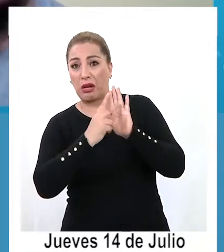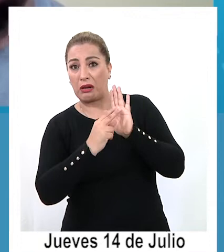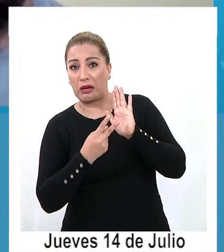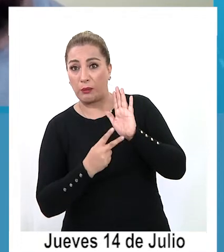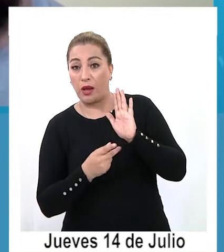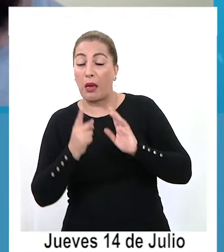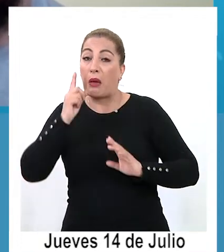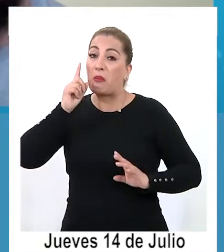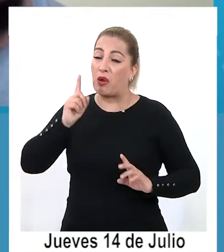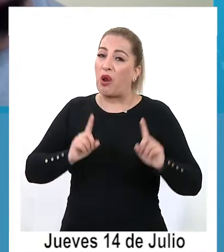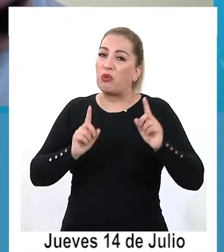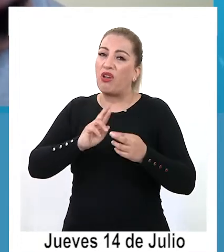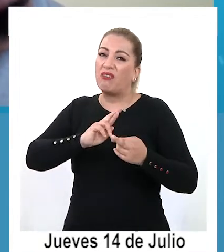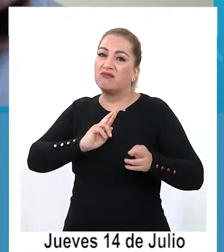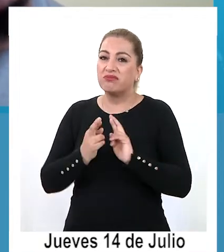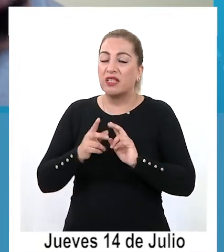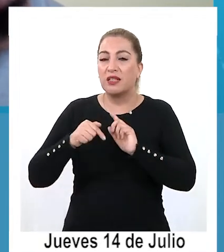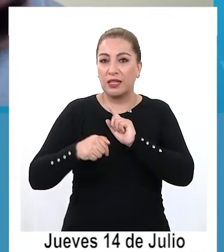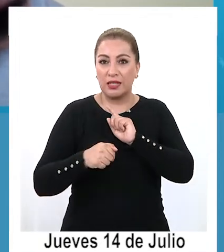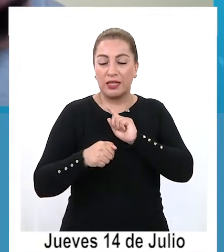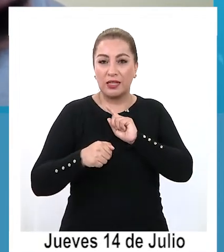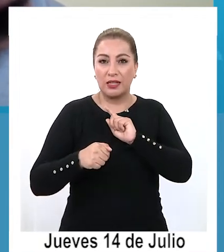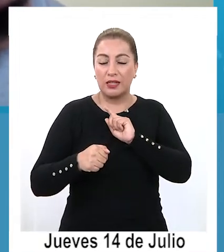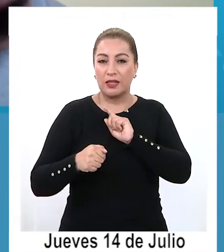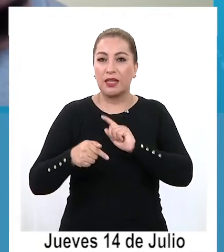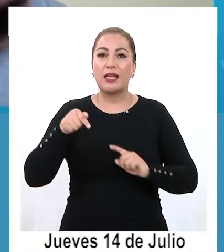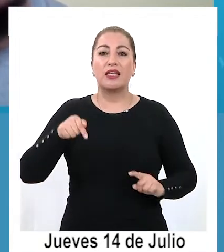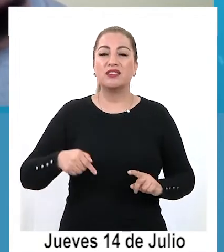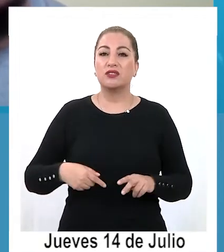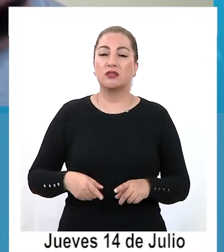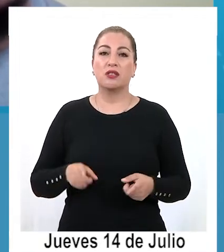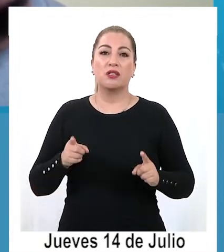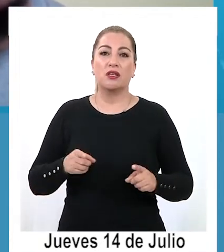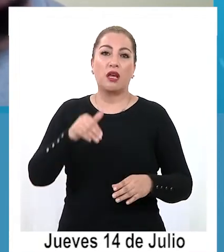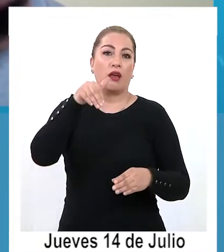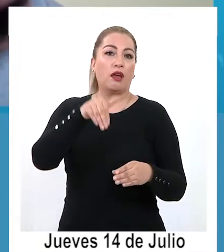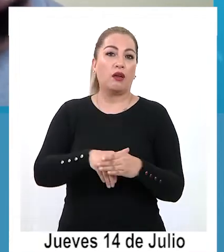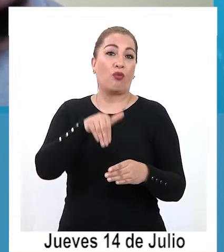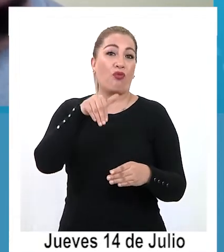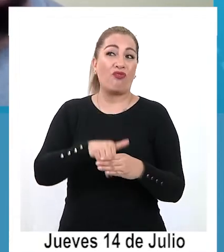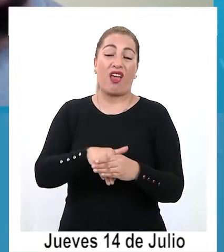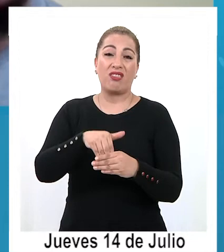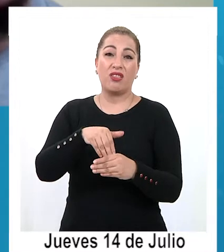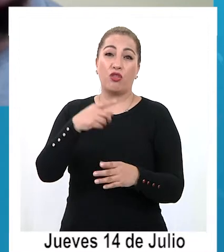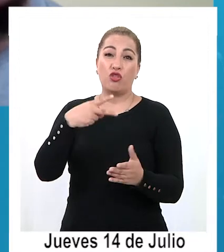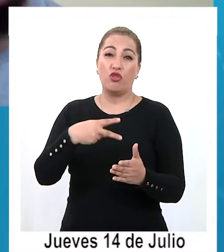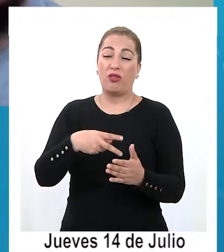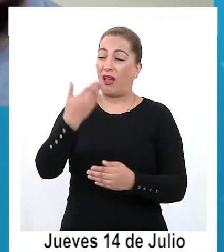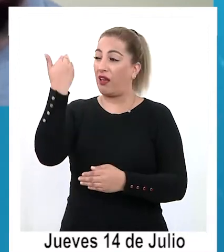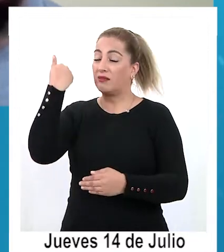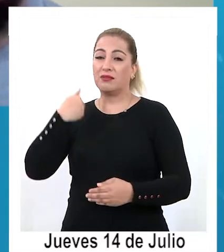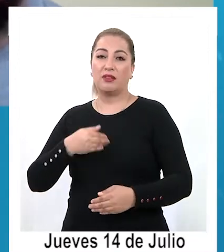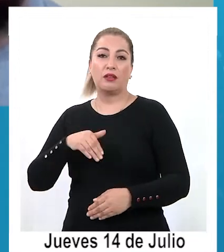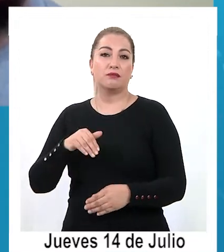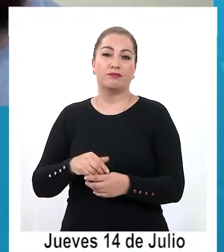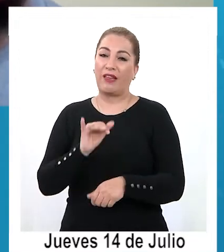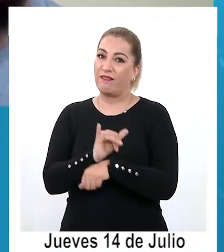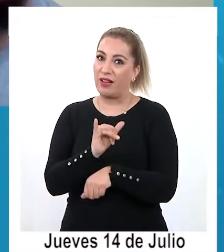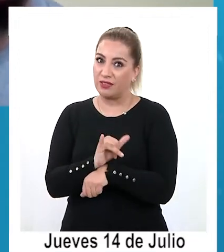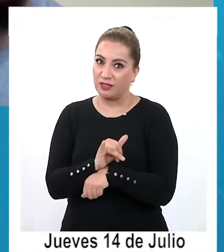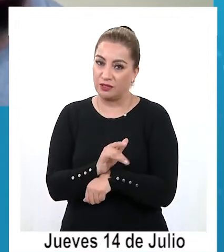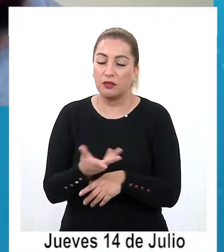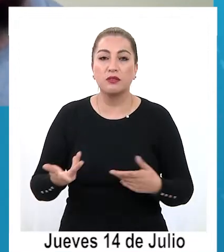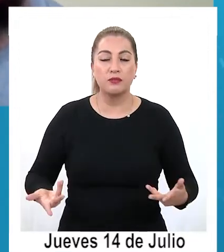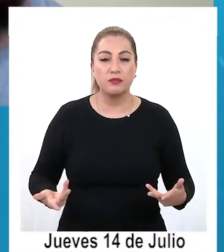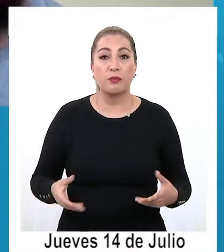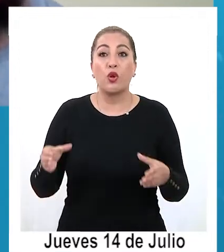siendo reformas un texto que originalmente fue impuesto por un plebiscito fraudulento. Dicho esto, el ofrecimiento